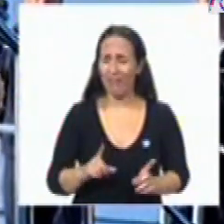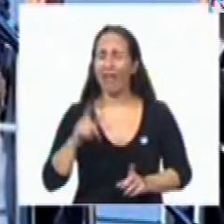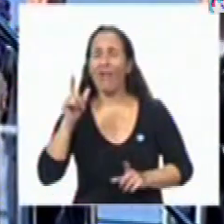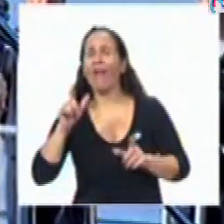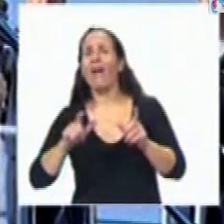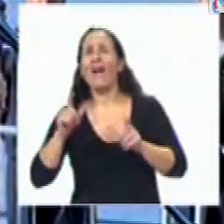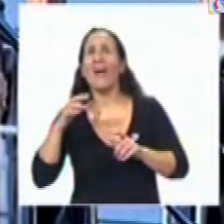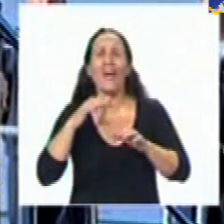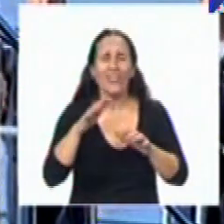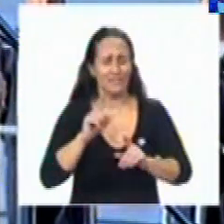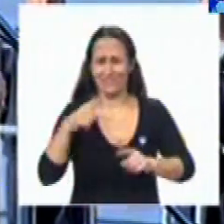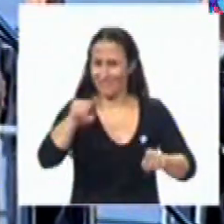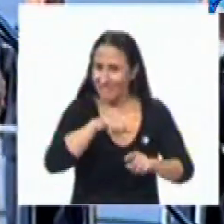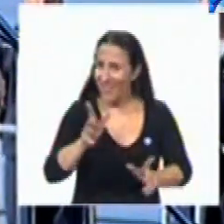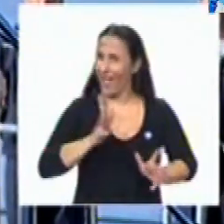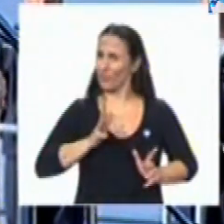Por eso, argentinos,